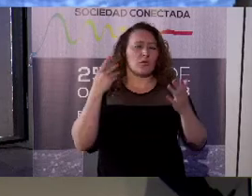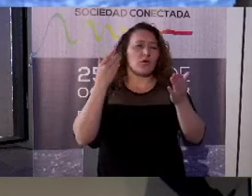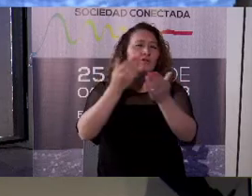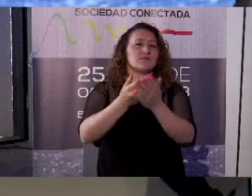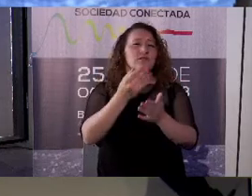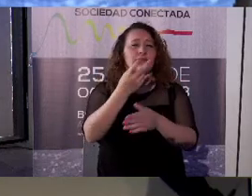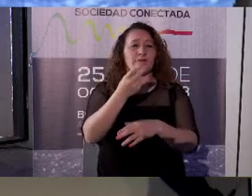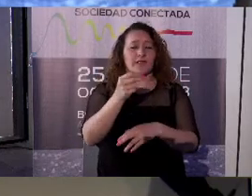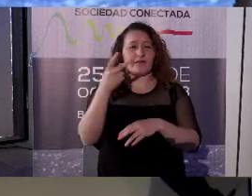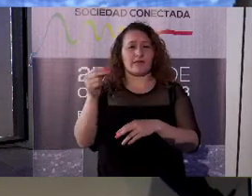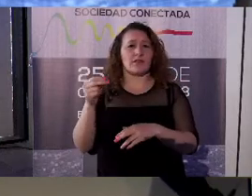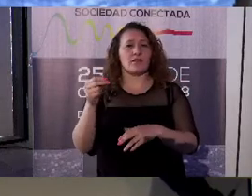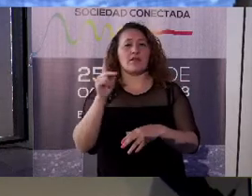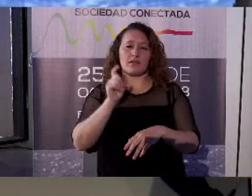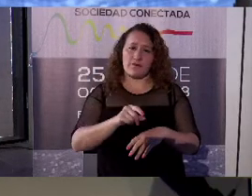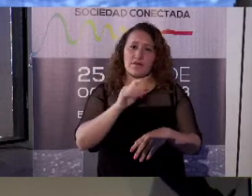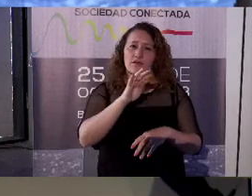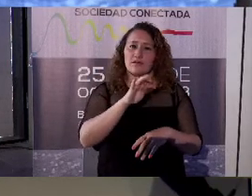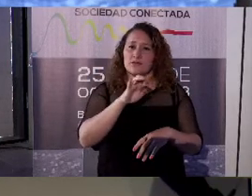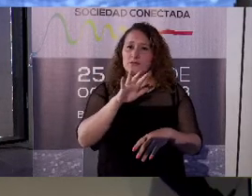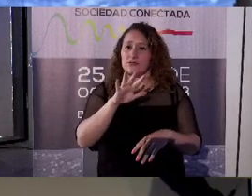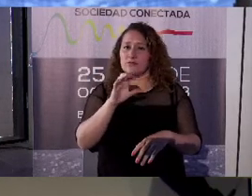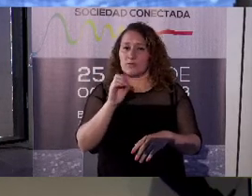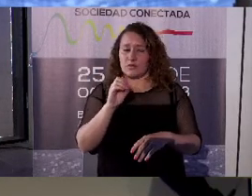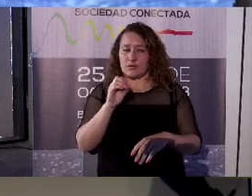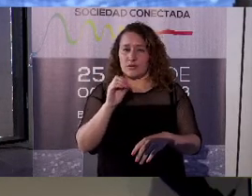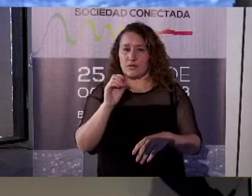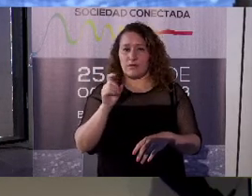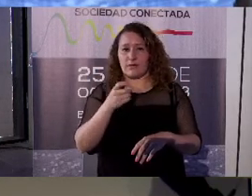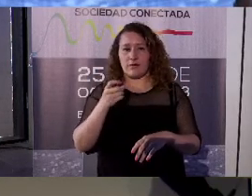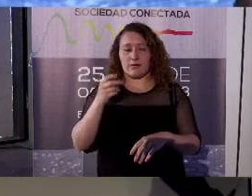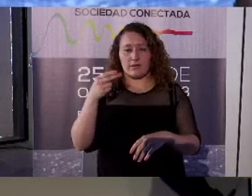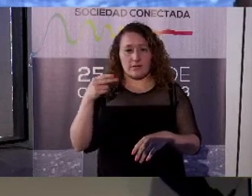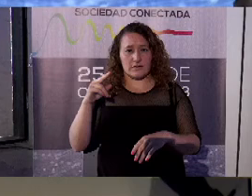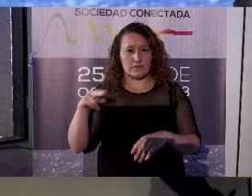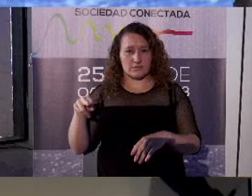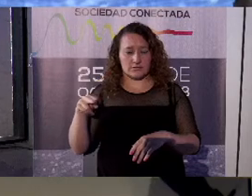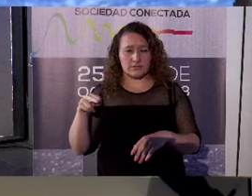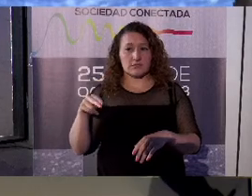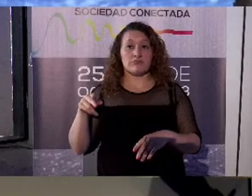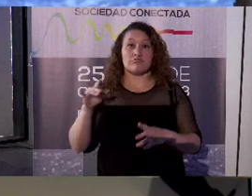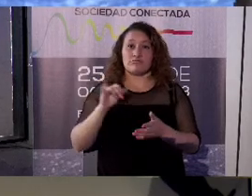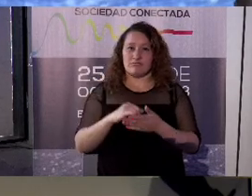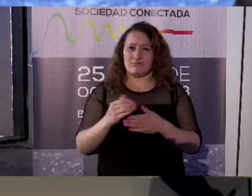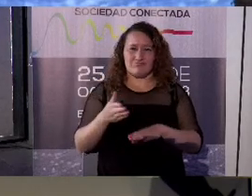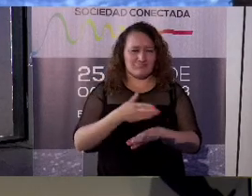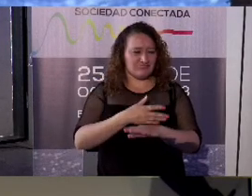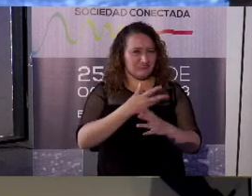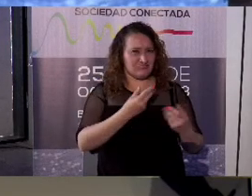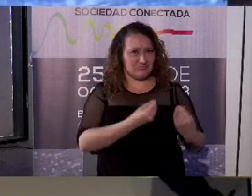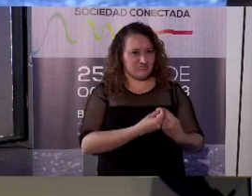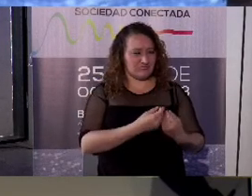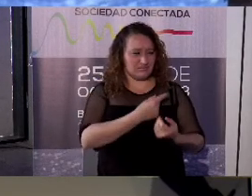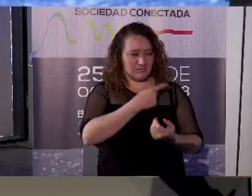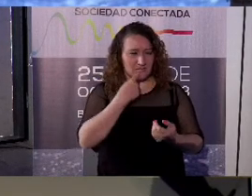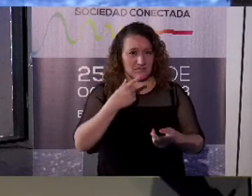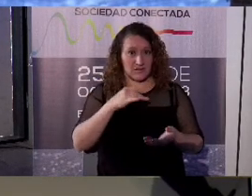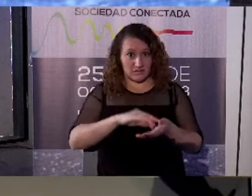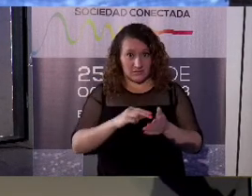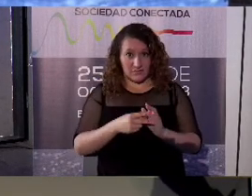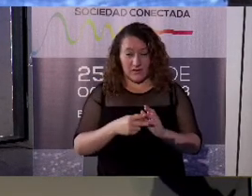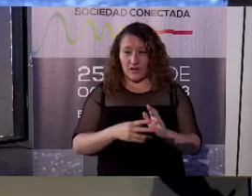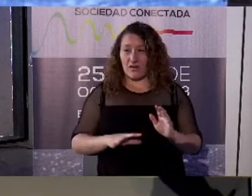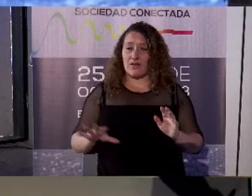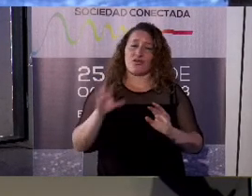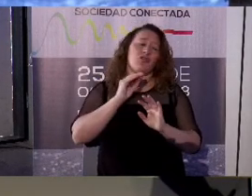950 mhz como recién decía mi colega esto no quiere decir que teniendo toda esta cantidad de espectro todo vaya a